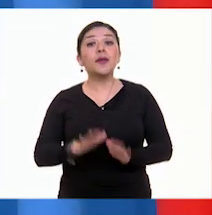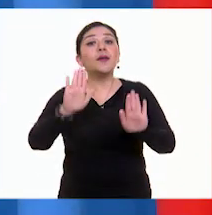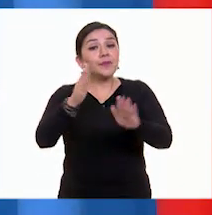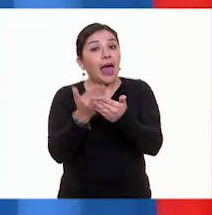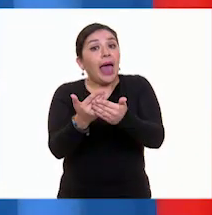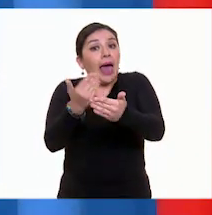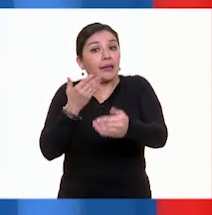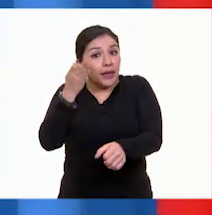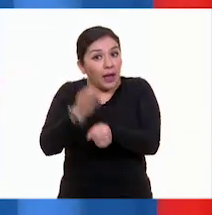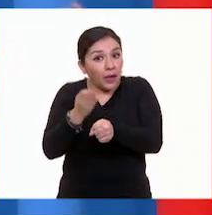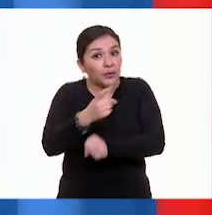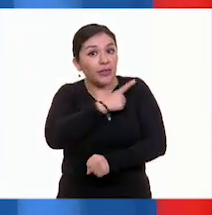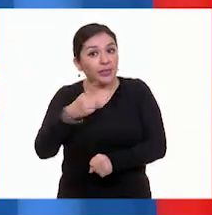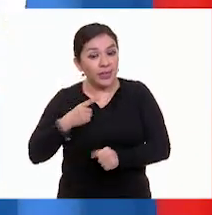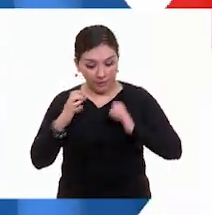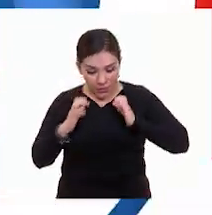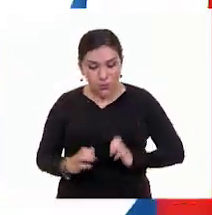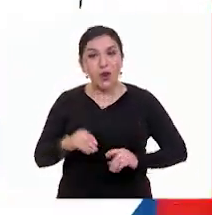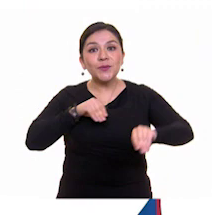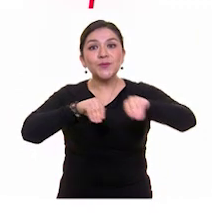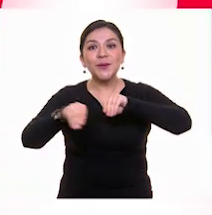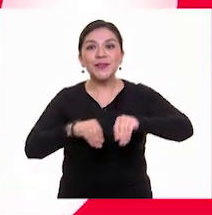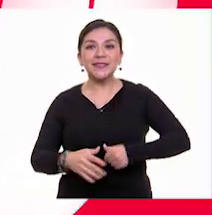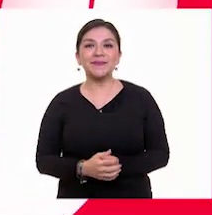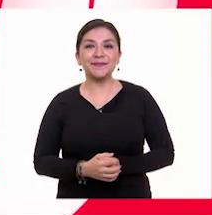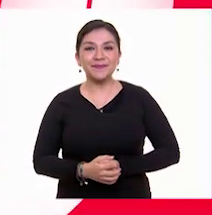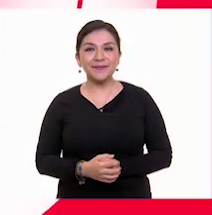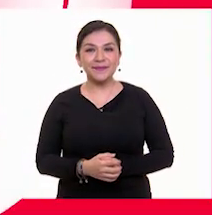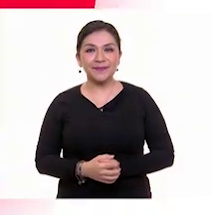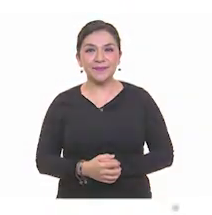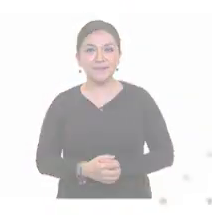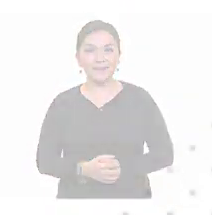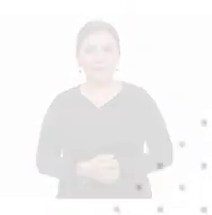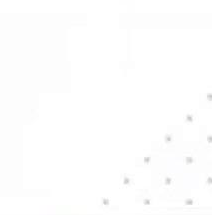Pero antes, a movernos un poco.